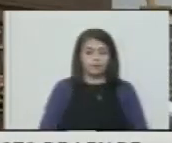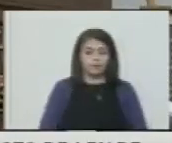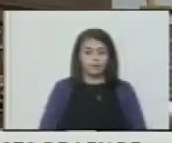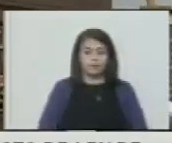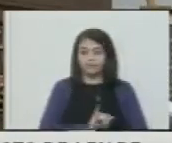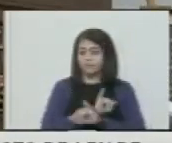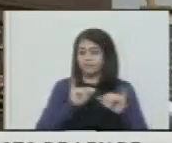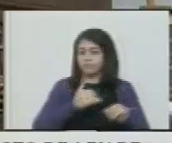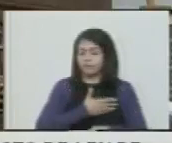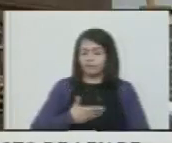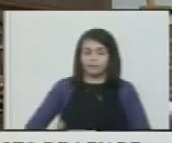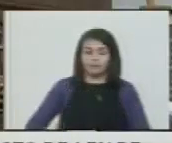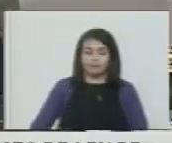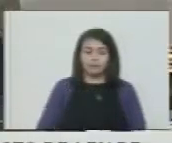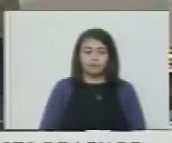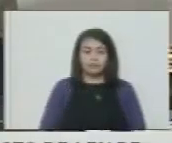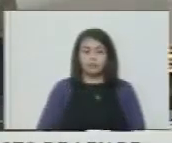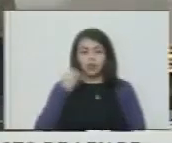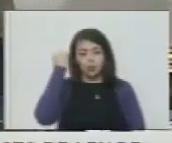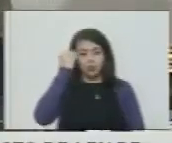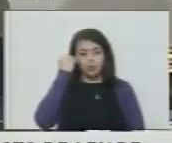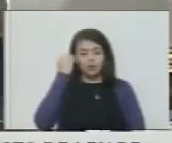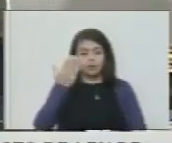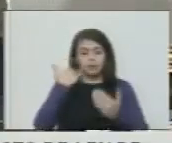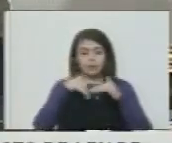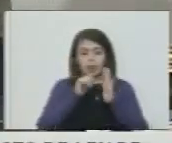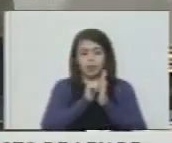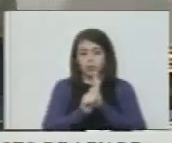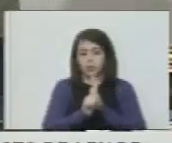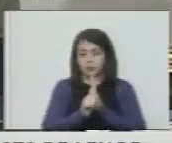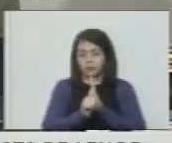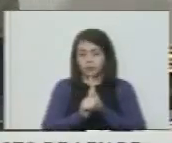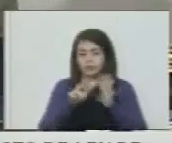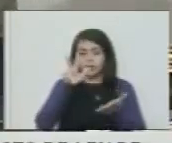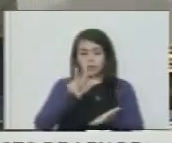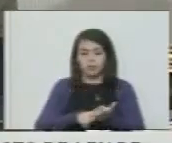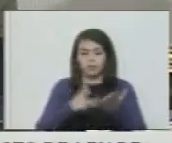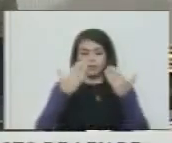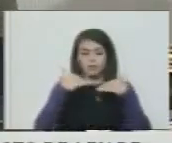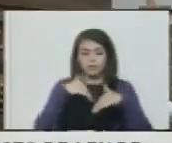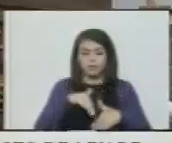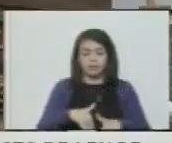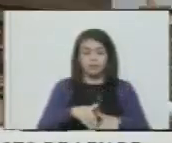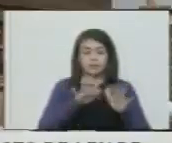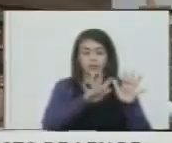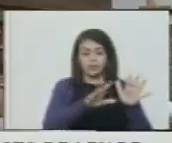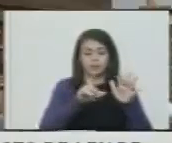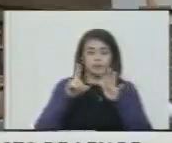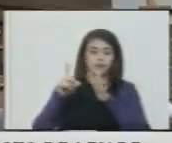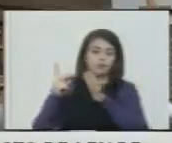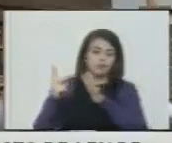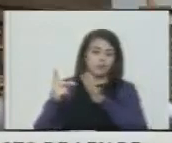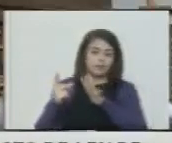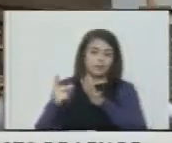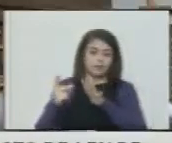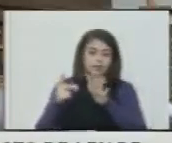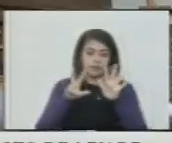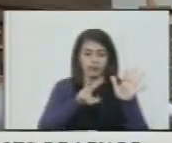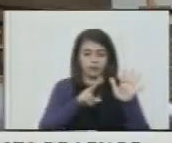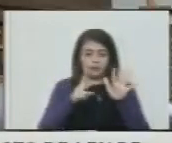especial. Es todo, señor presidente. En consideración el artículo. Aprobado. Siguiente.